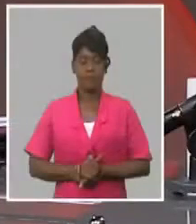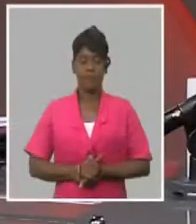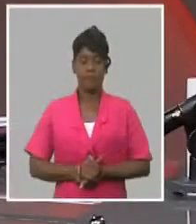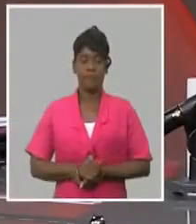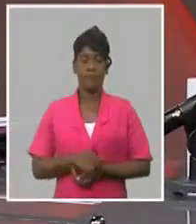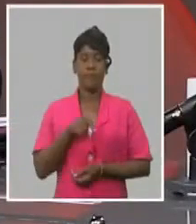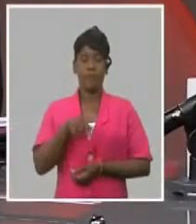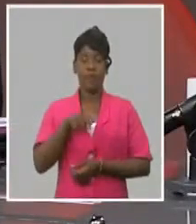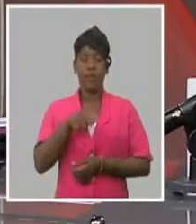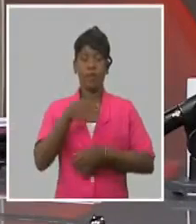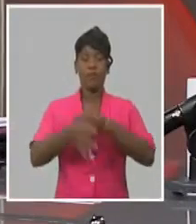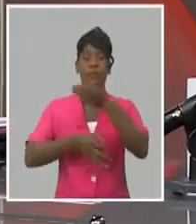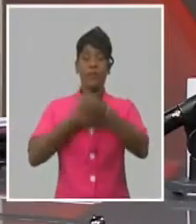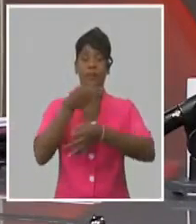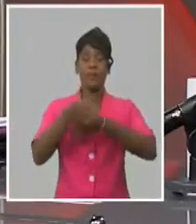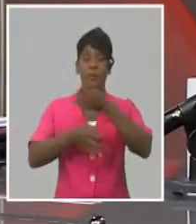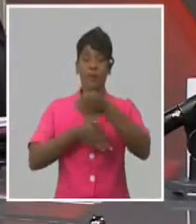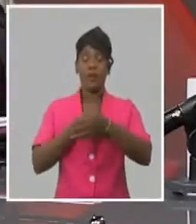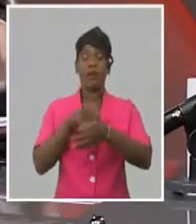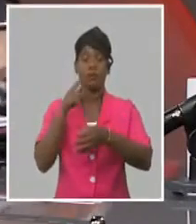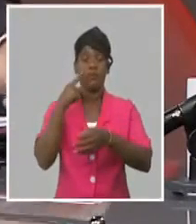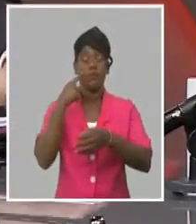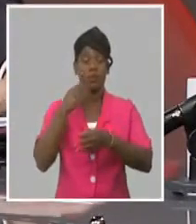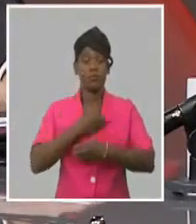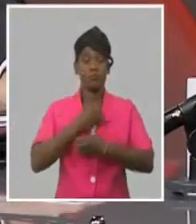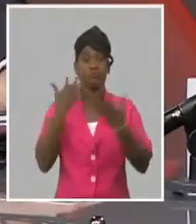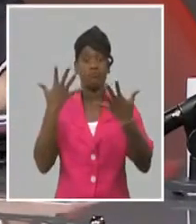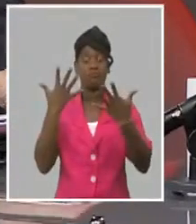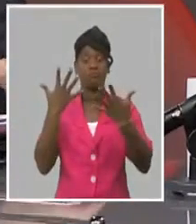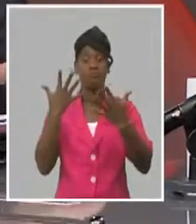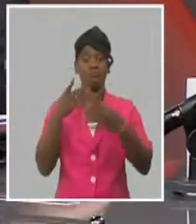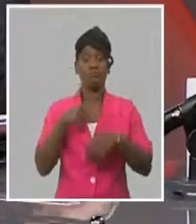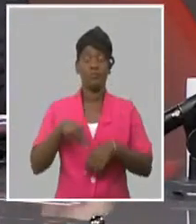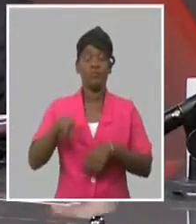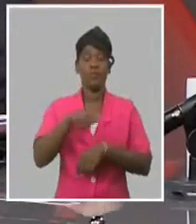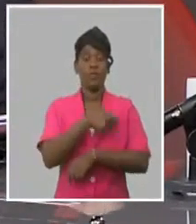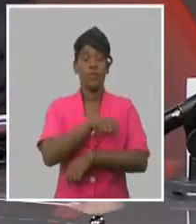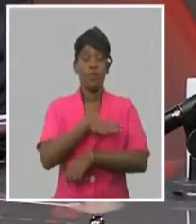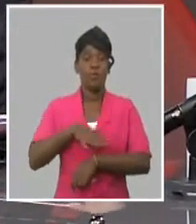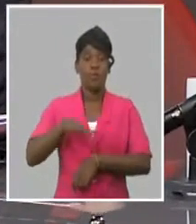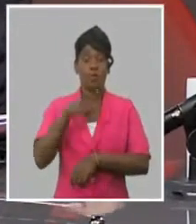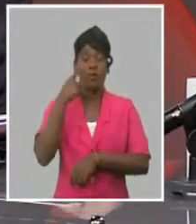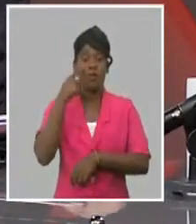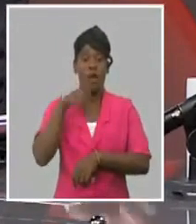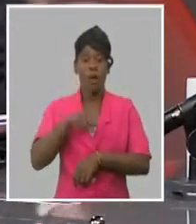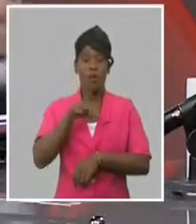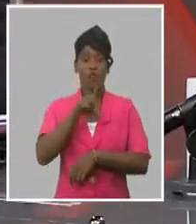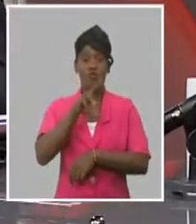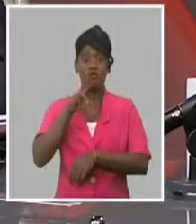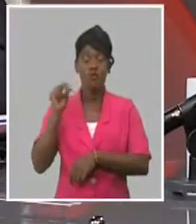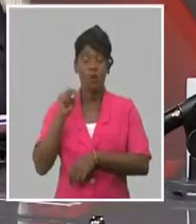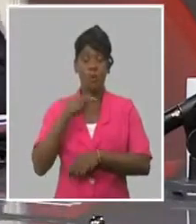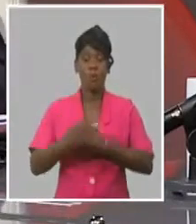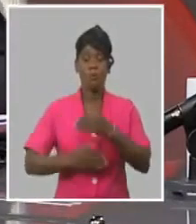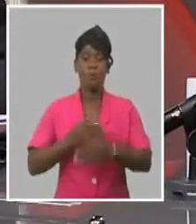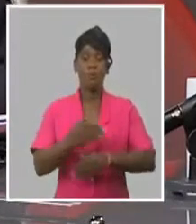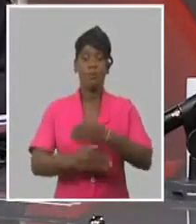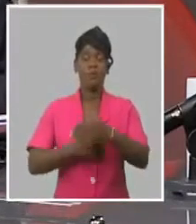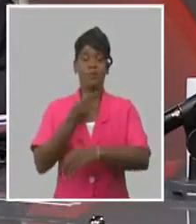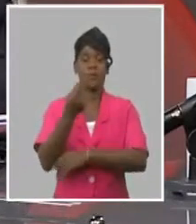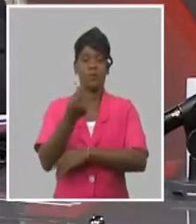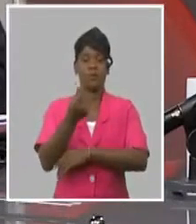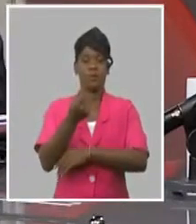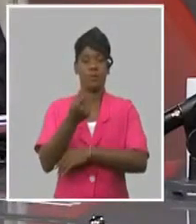Bueno, como señalábamos, hay impactos que va a tener todo este proceso de ordenamiento en la economía,